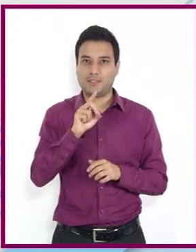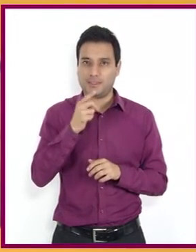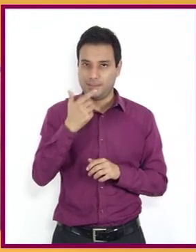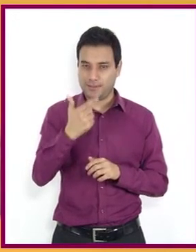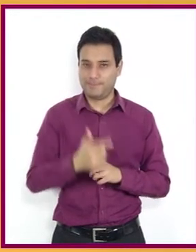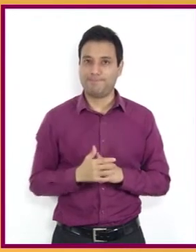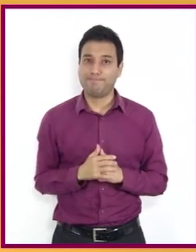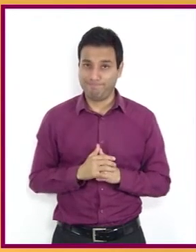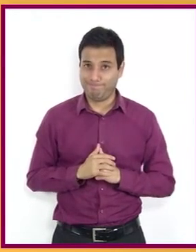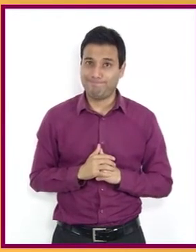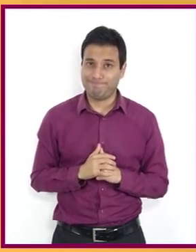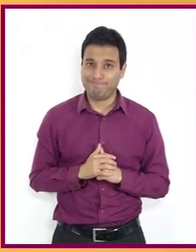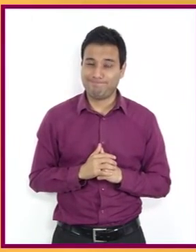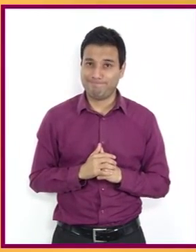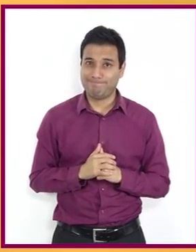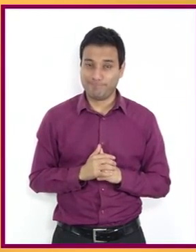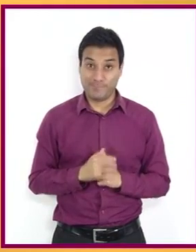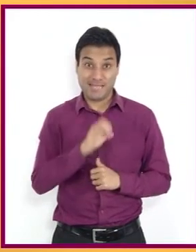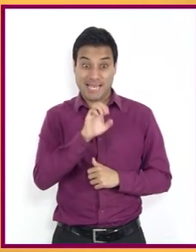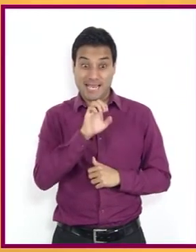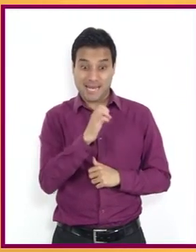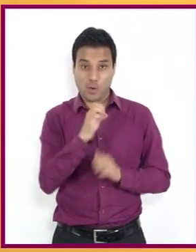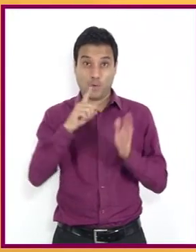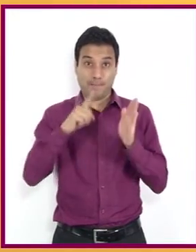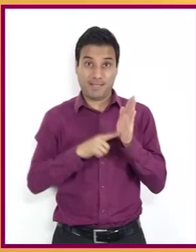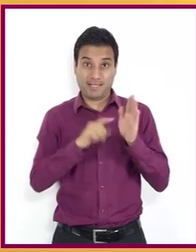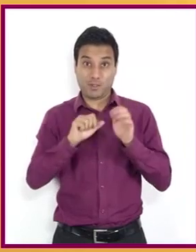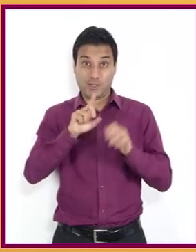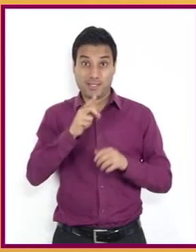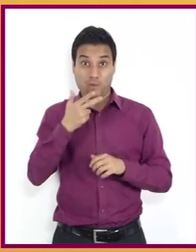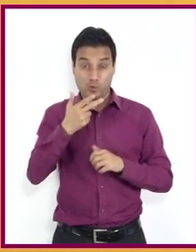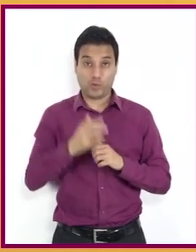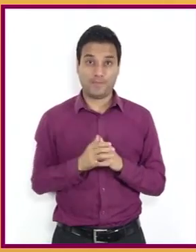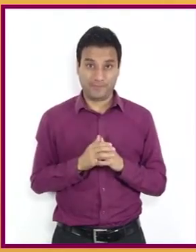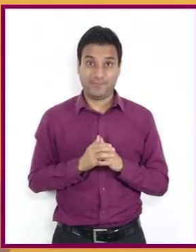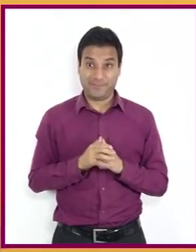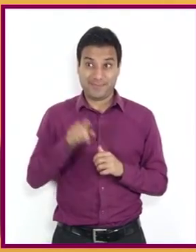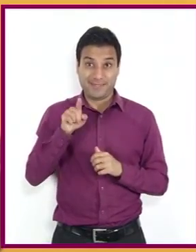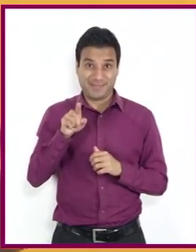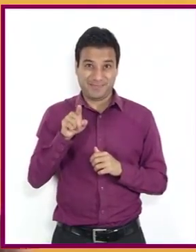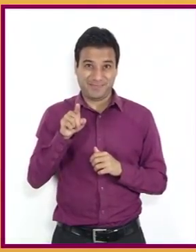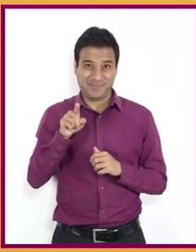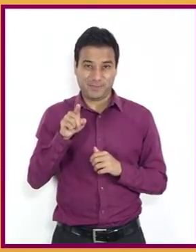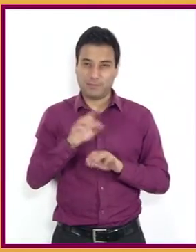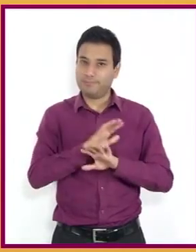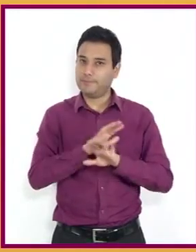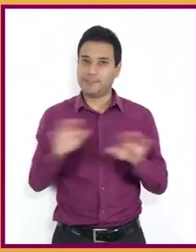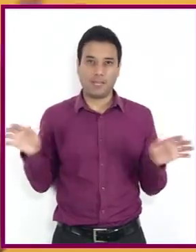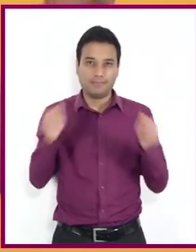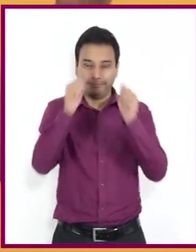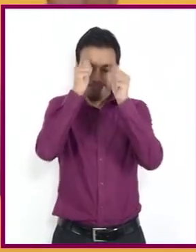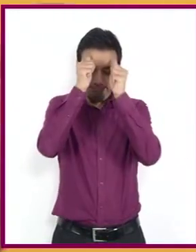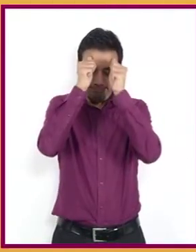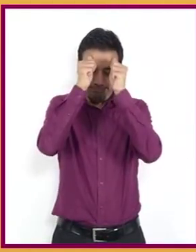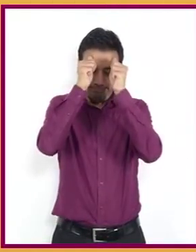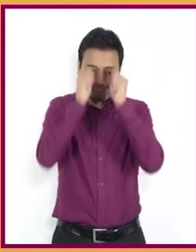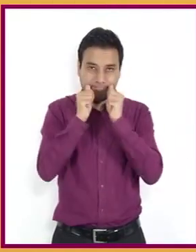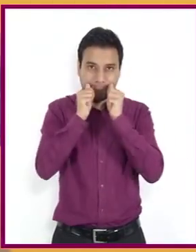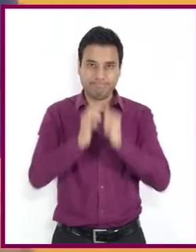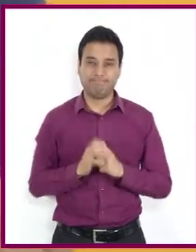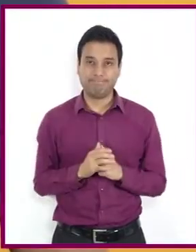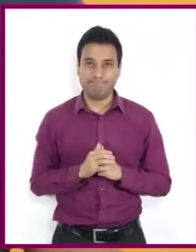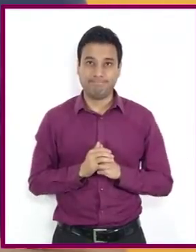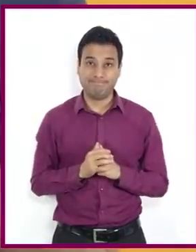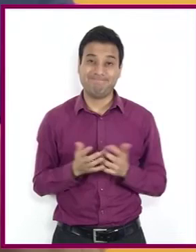1637. En enero de 1638, Galileo pierde definitivamente la vista. Por